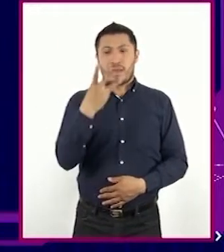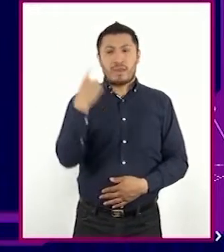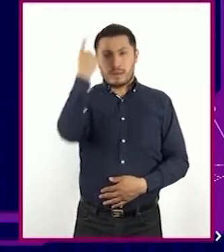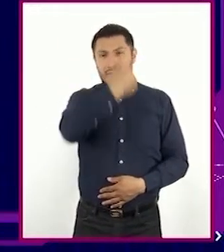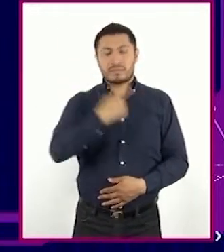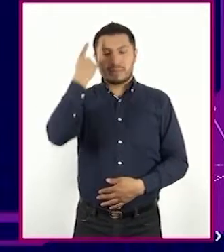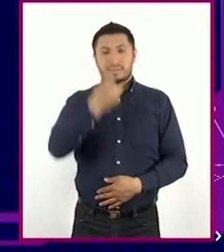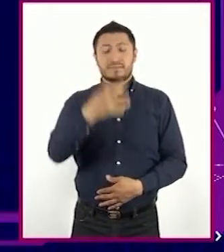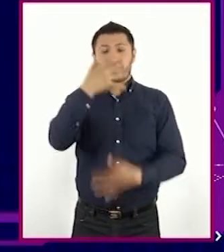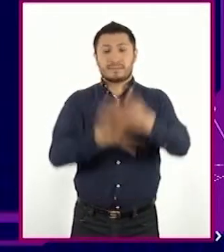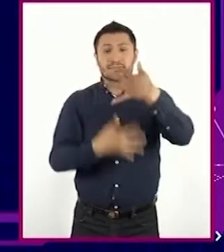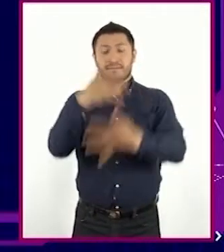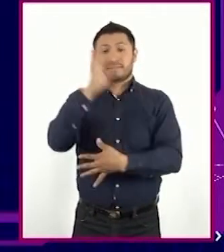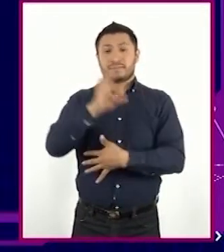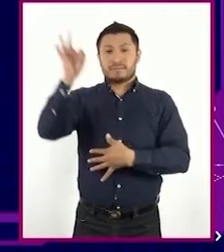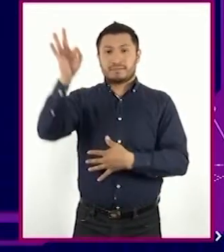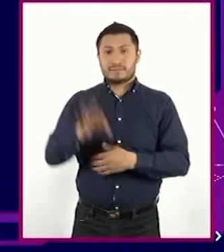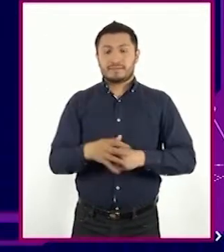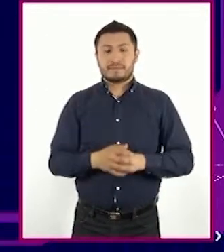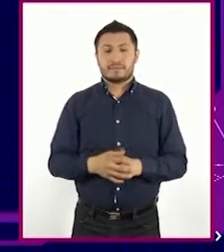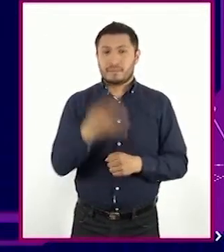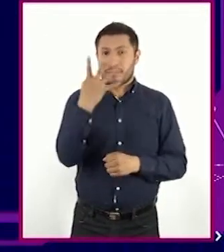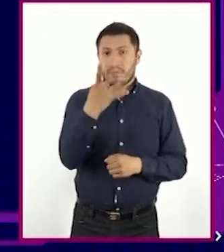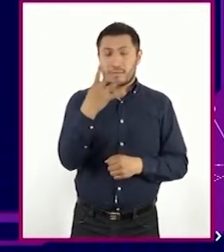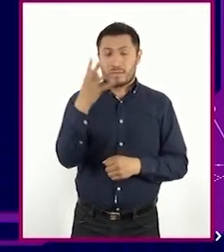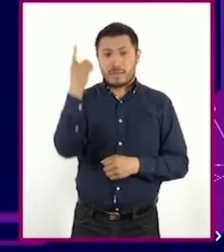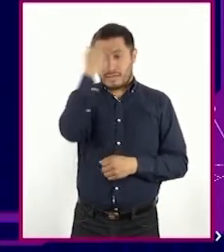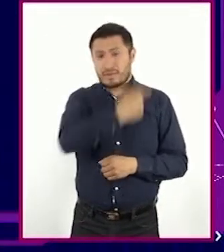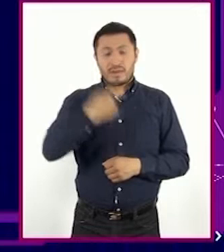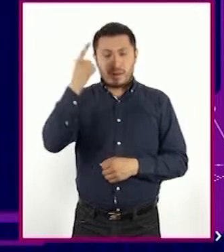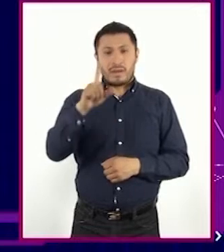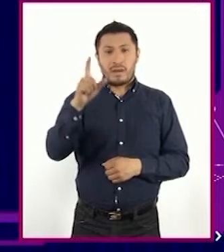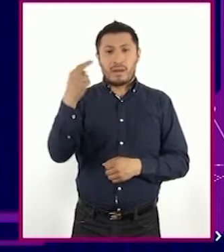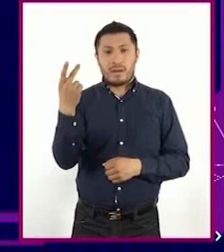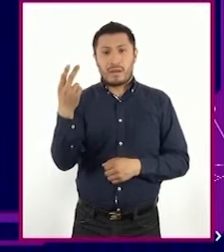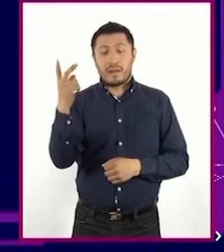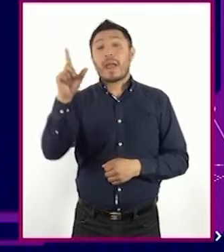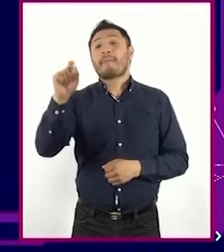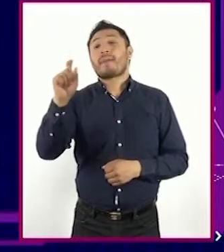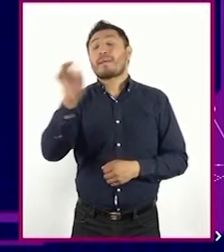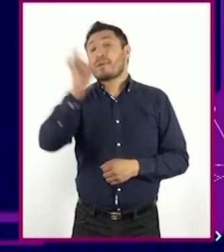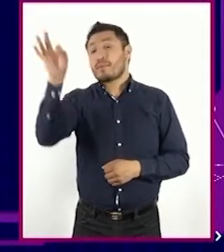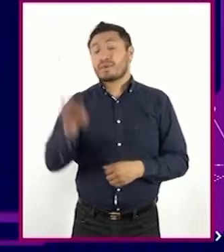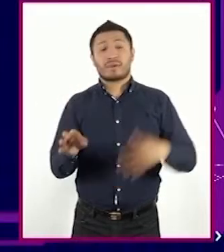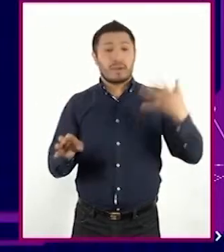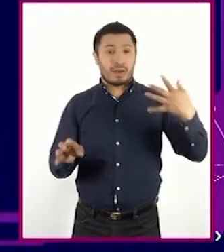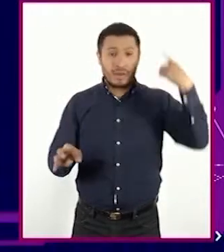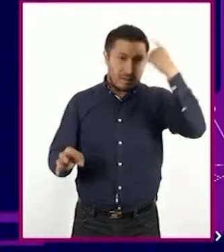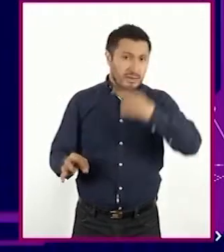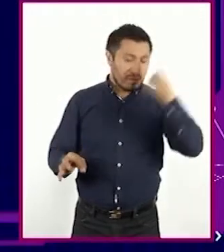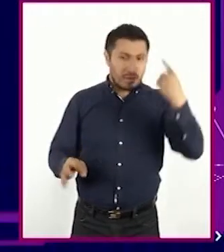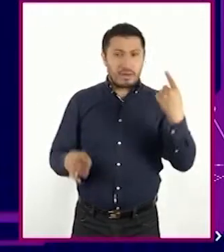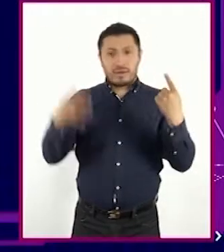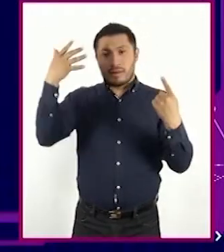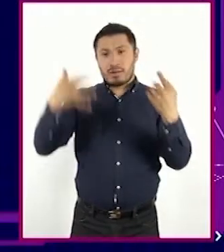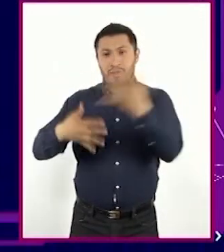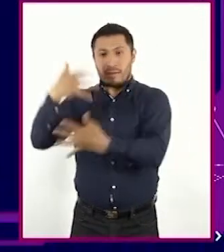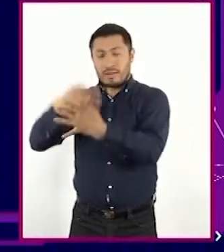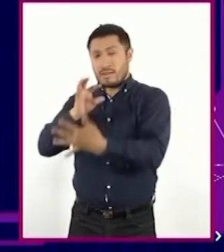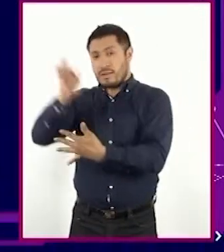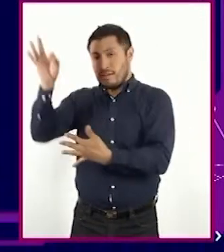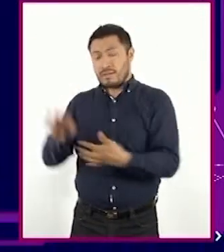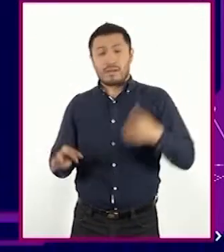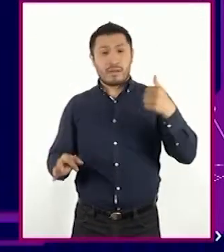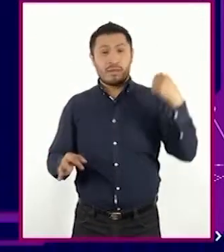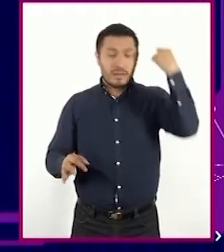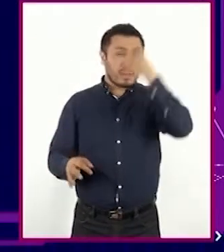horas, 15%. 4 horas, 20%. 5 horas, 15%.